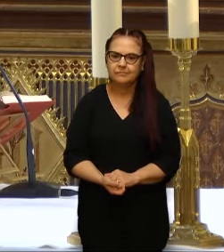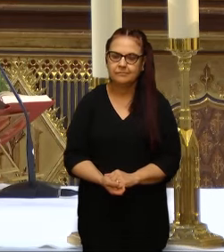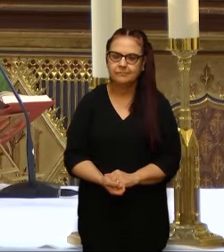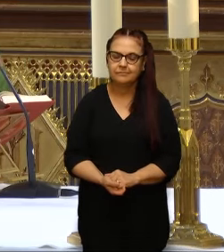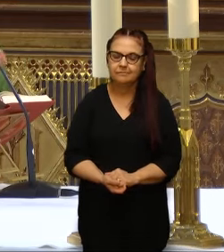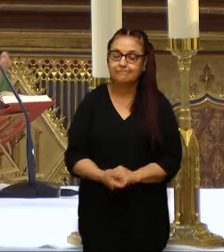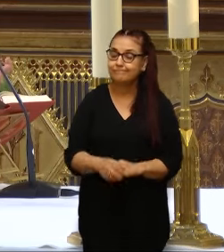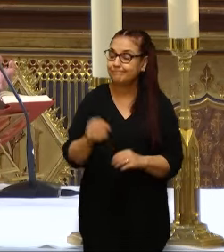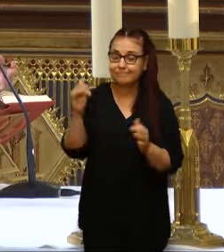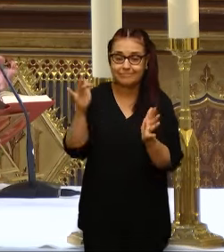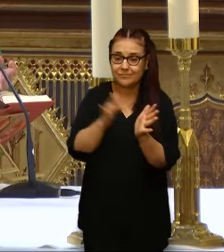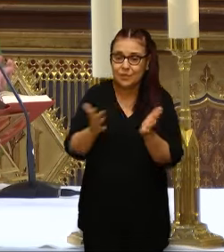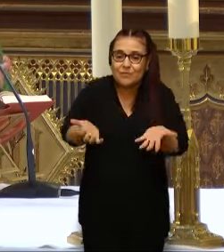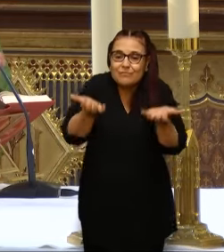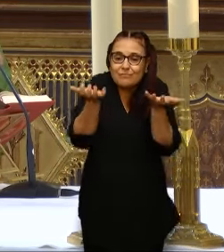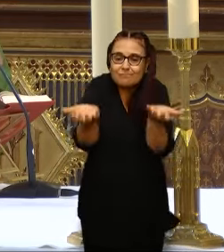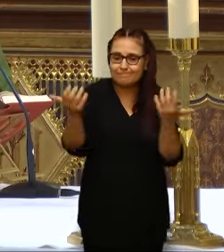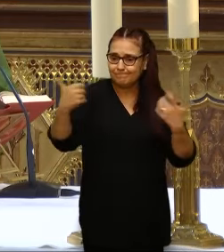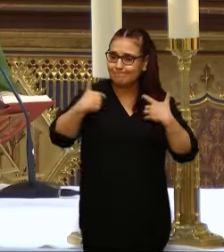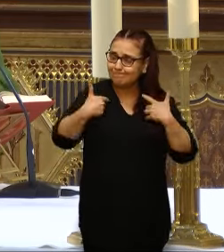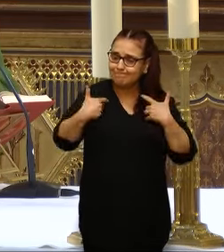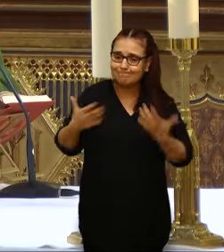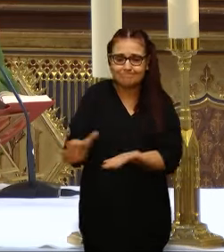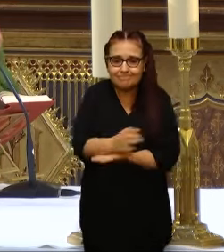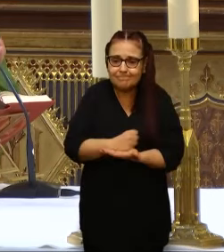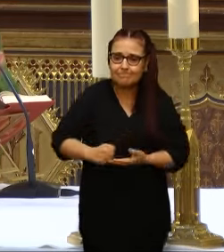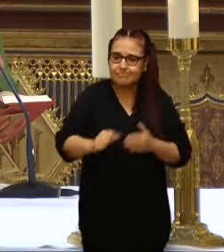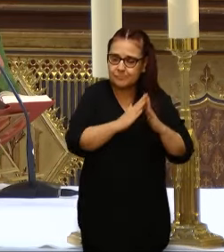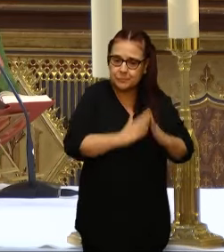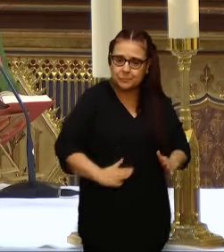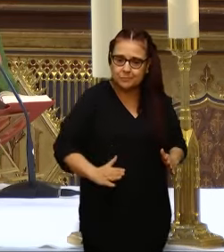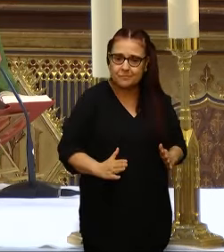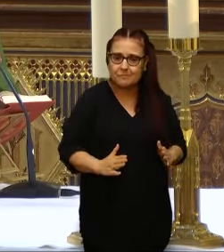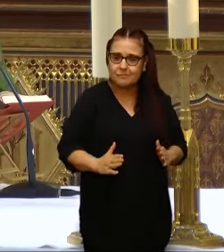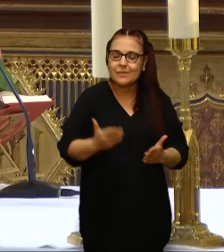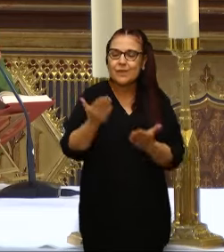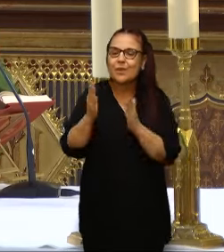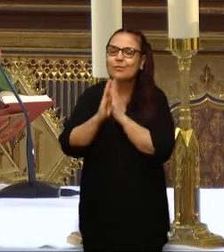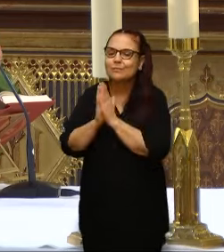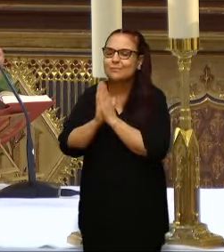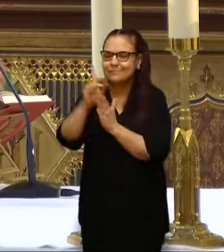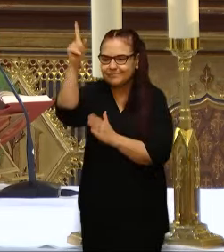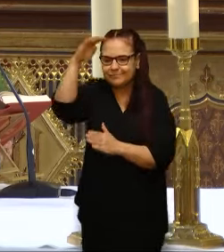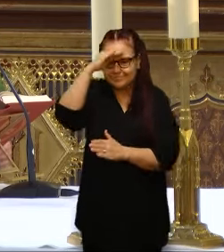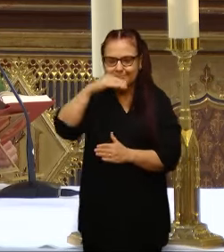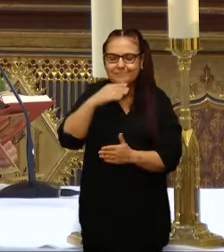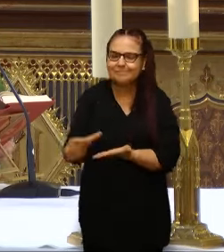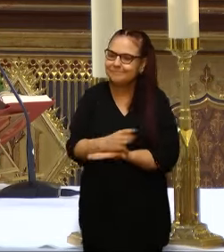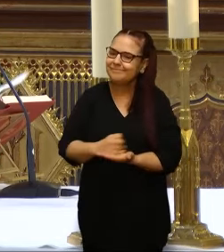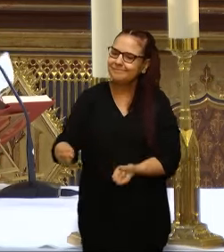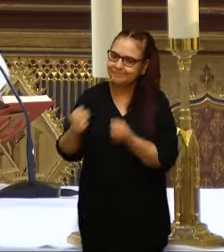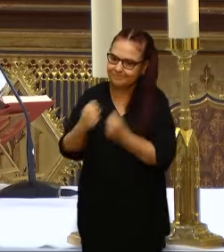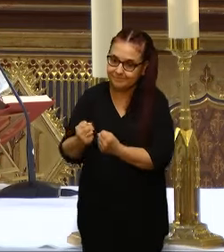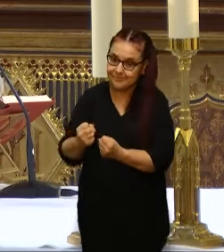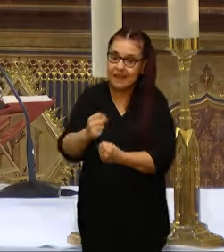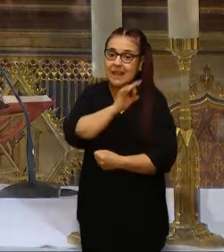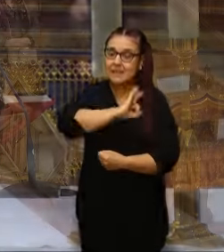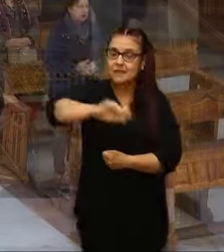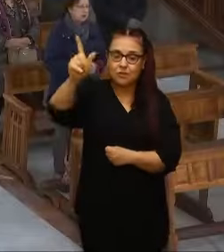En el momento de ofrecer el sacrificio de toda la Iglesia, oremos a Dios Padre